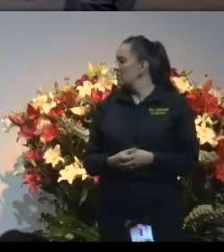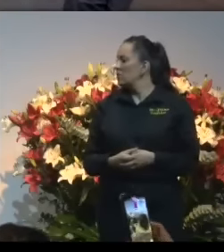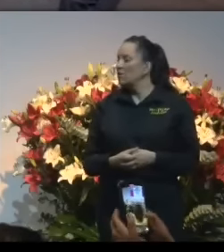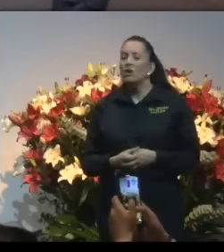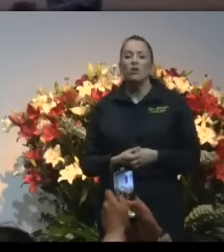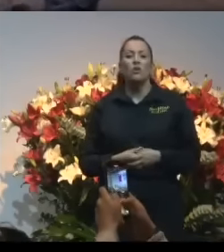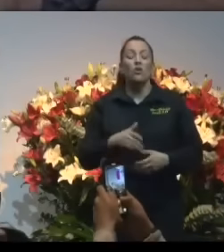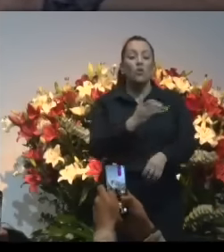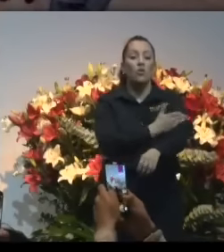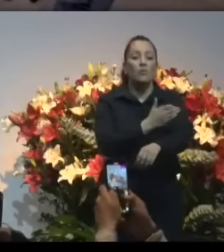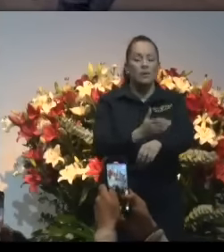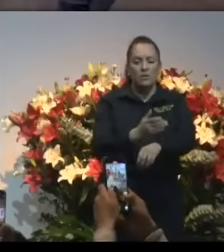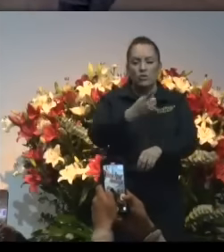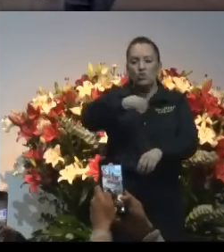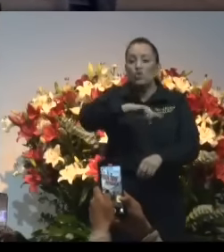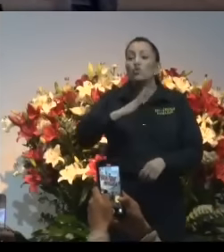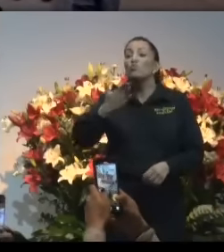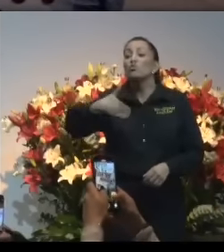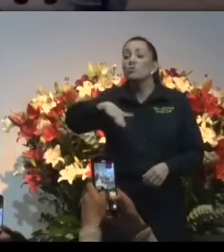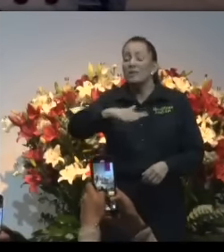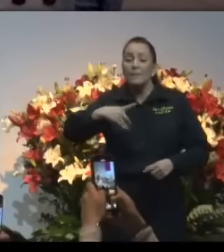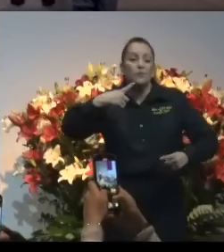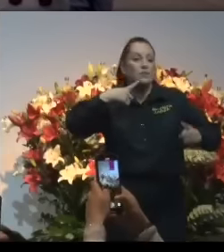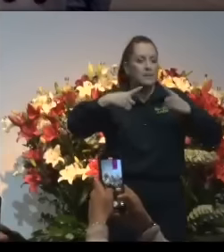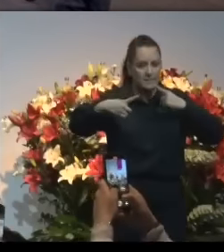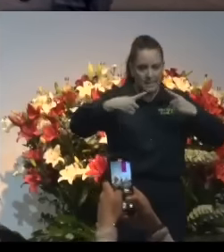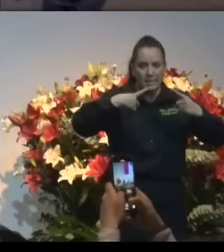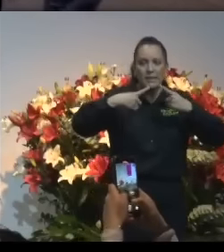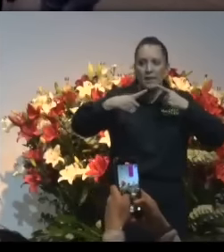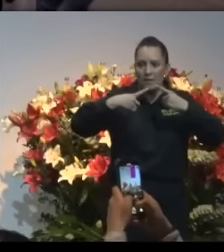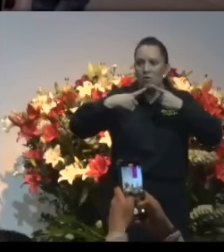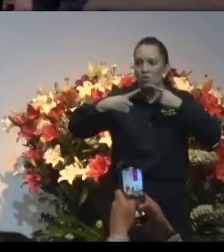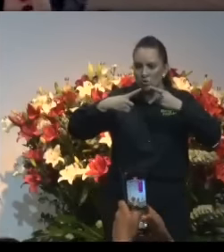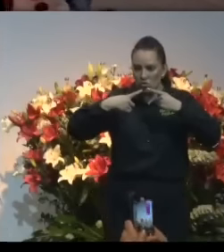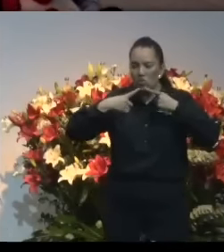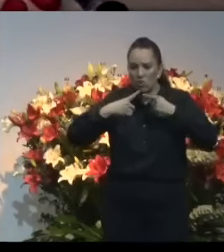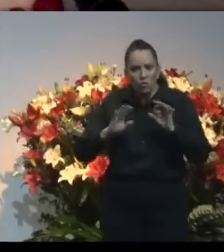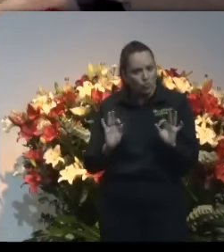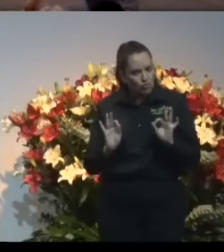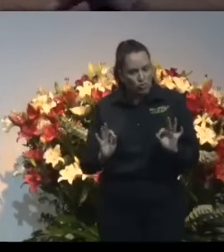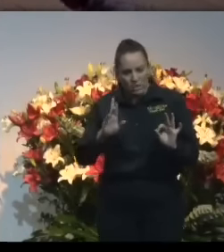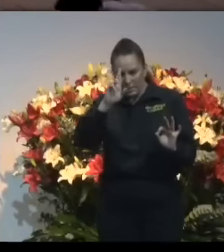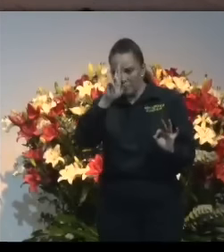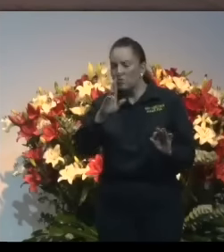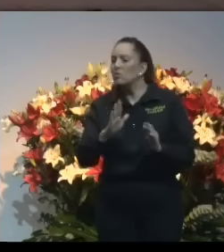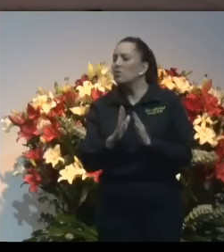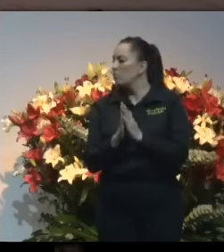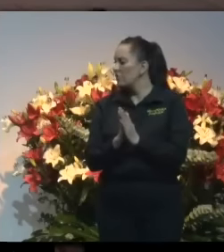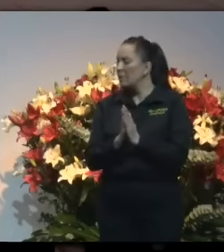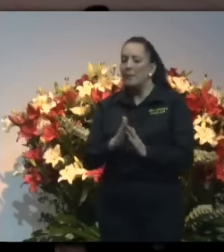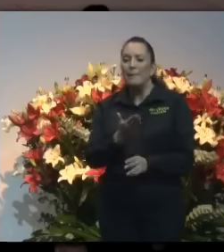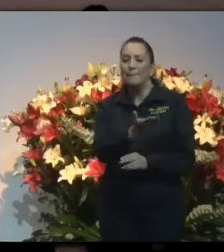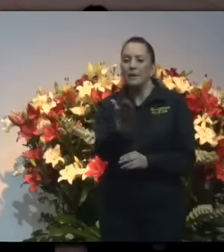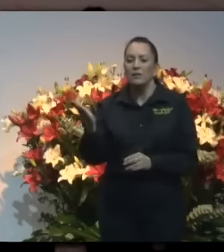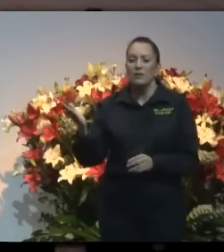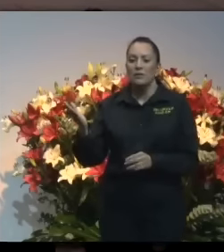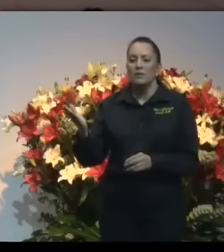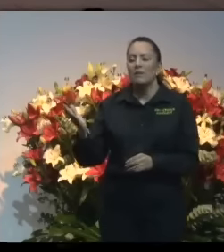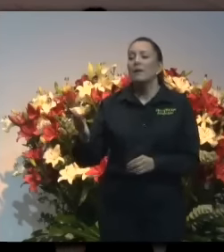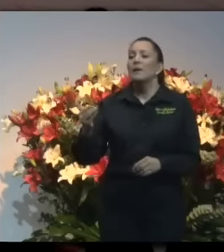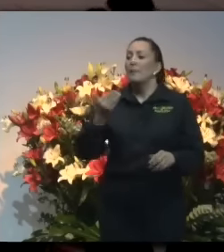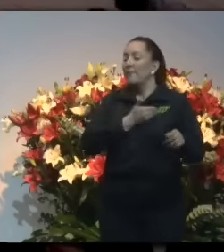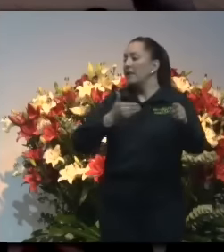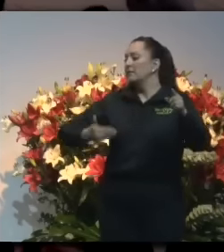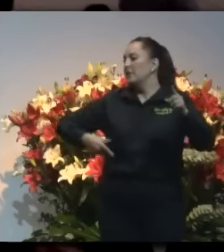Compañeros, estamos buscando tener una plática productiva y tener un buen diálogo. Les pedimos, por favor, que no interrumpan a la